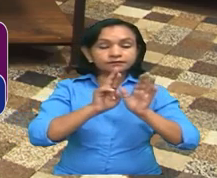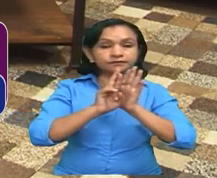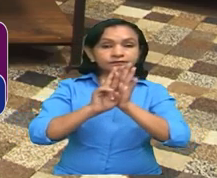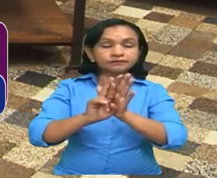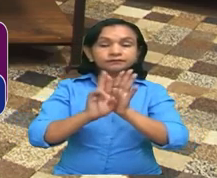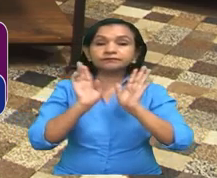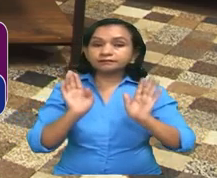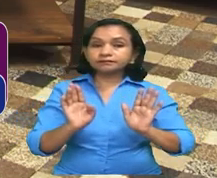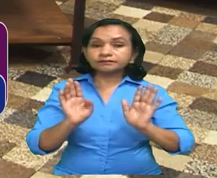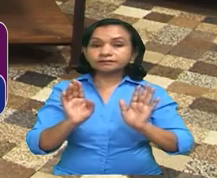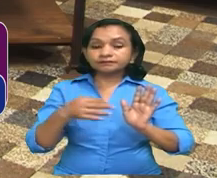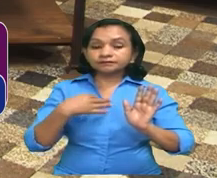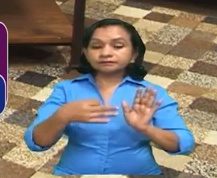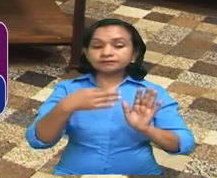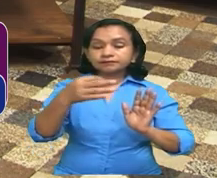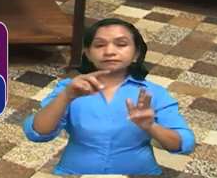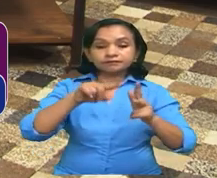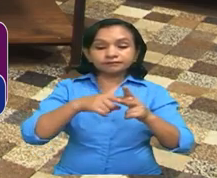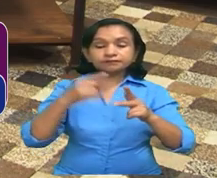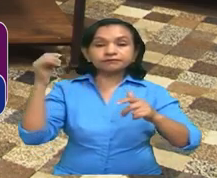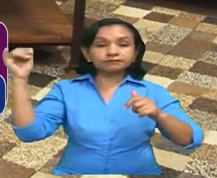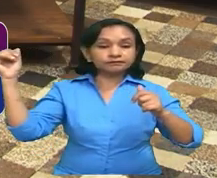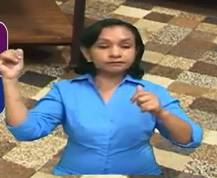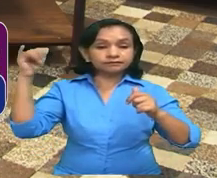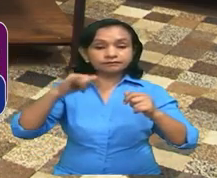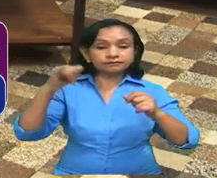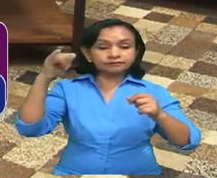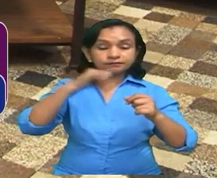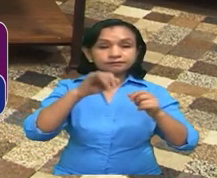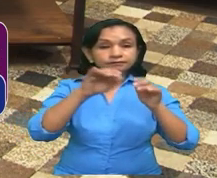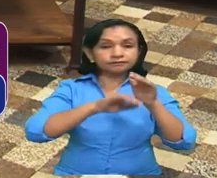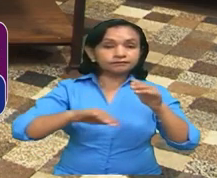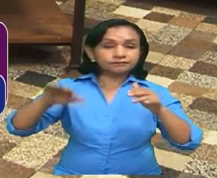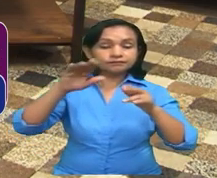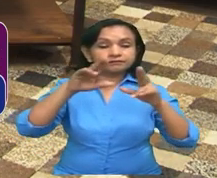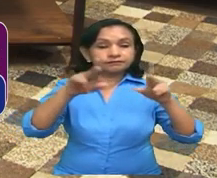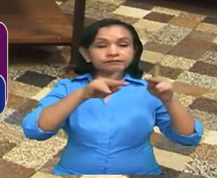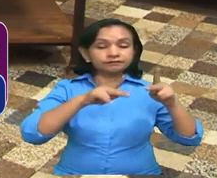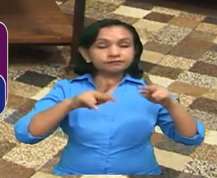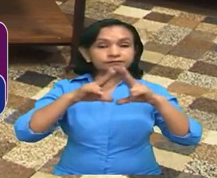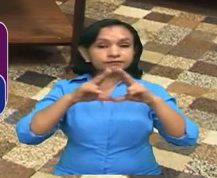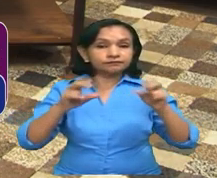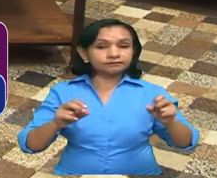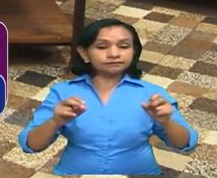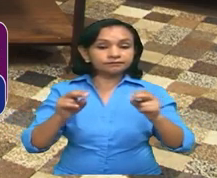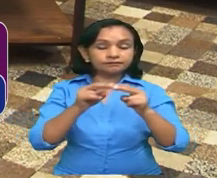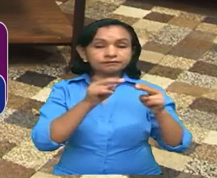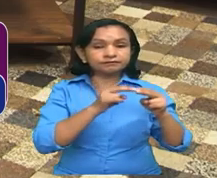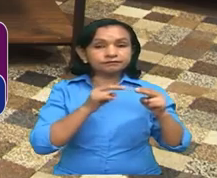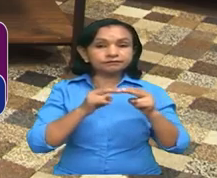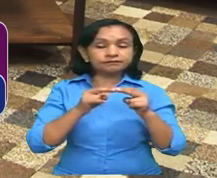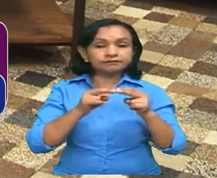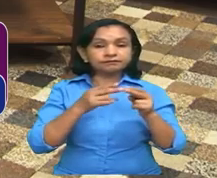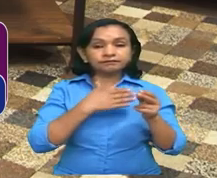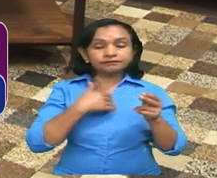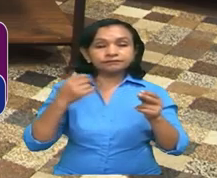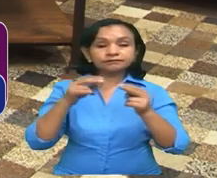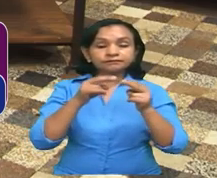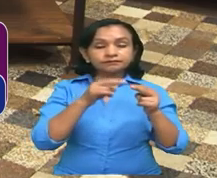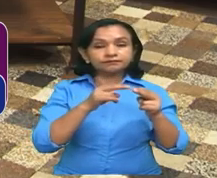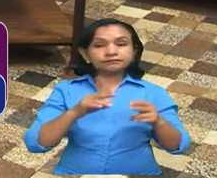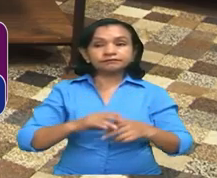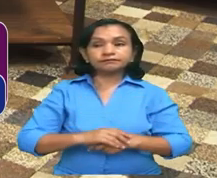les ha ido bien y han podido tener varias citas con gente que nunca habían conocido, o operadores mayoristas que venden en el país,